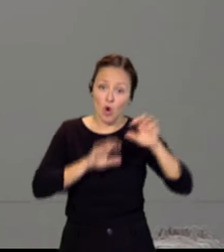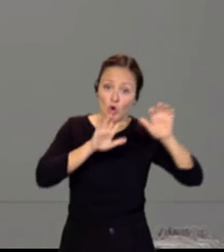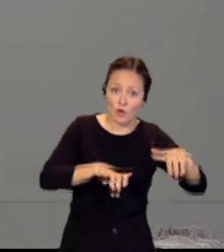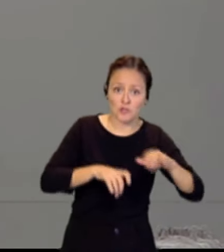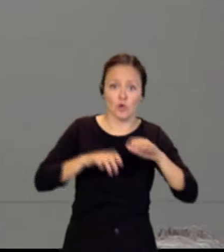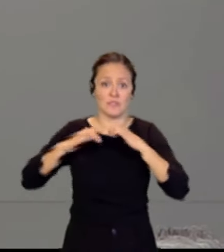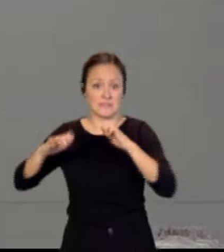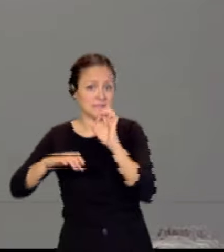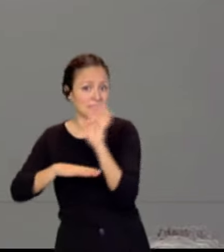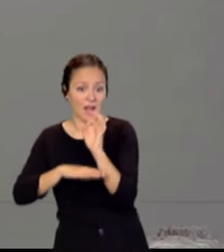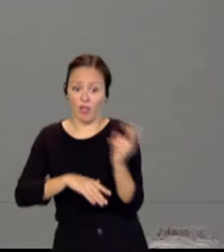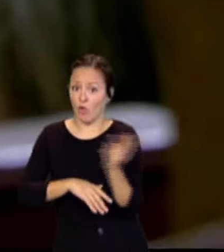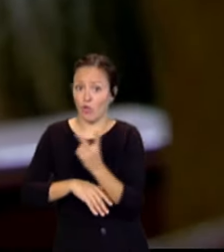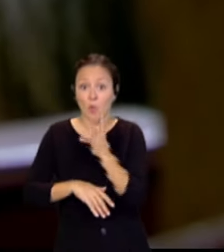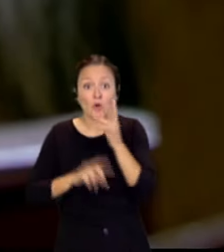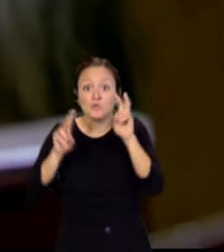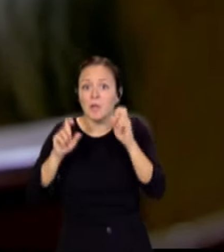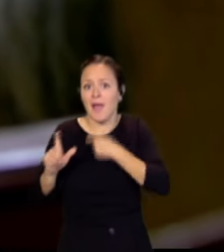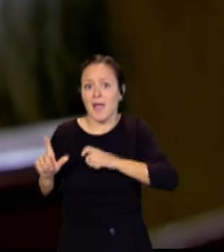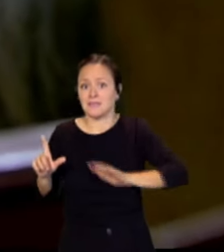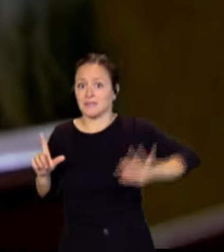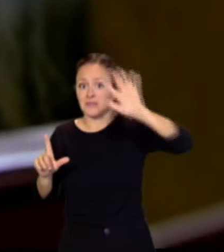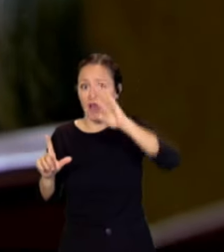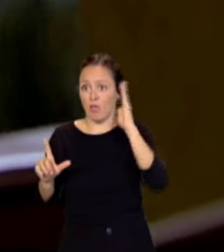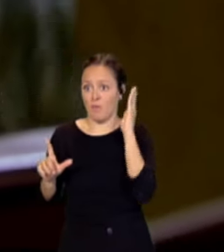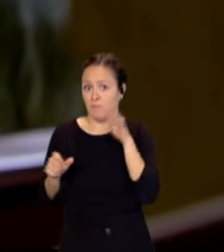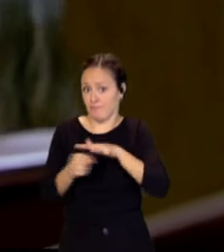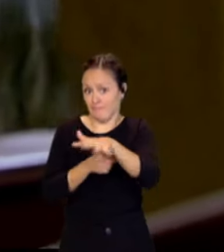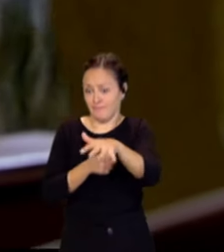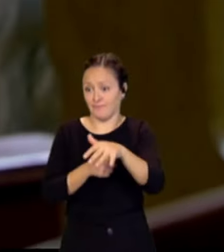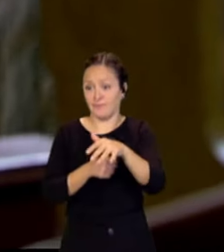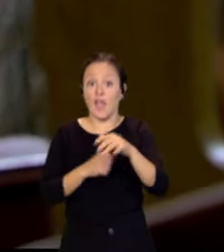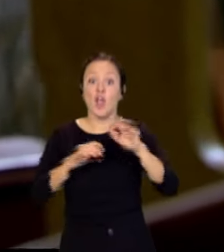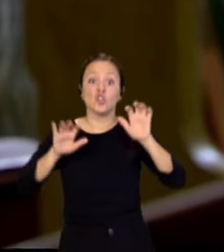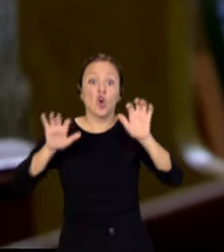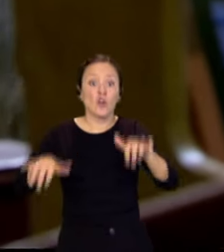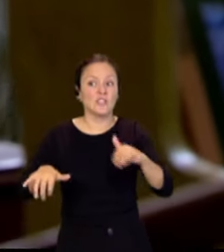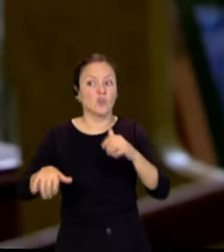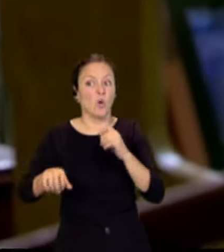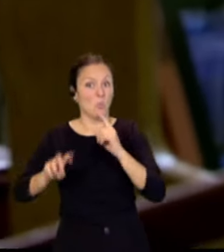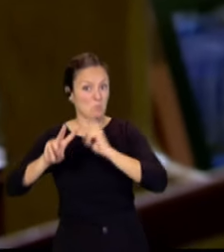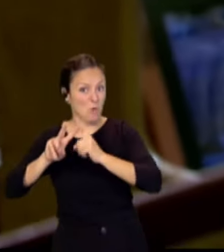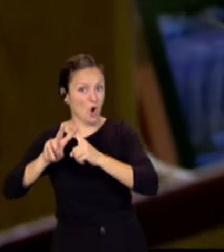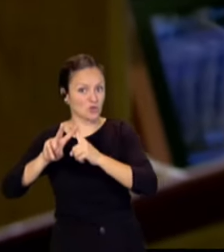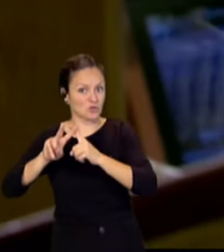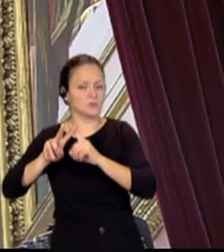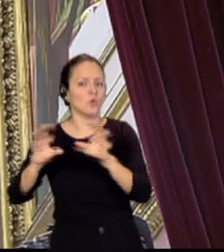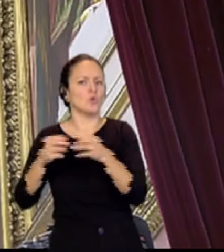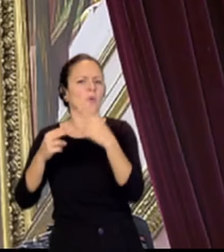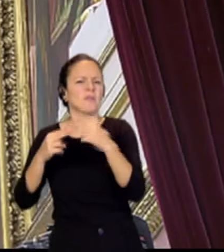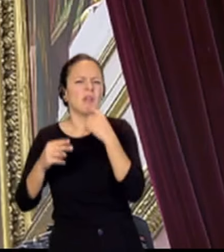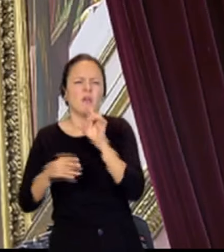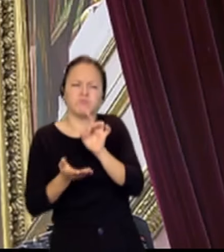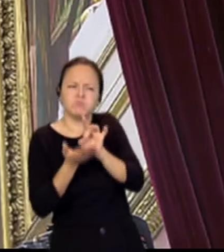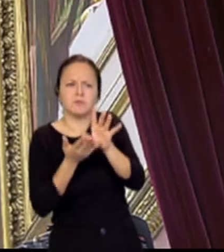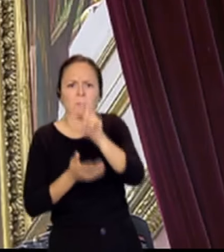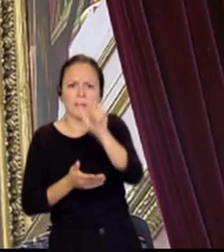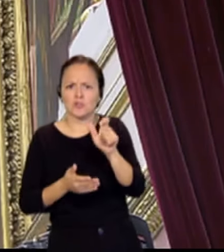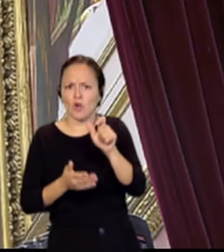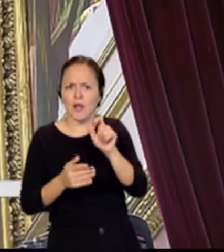porque es una cuestión de estado el congreso ha rechazado Este martes la iniciativa de vox para expulsar a migrantes irregulares eliminar